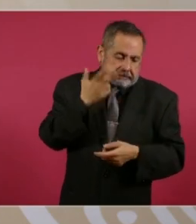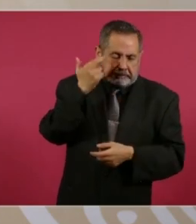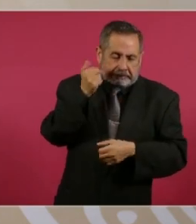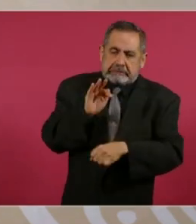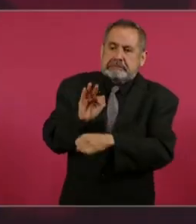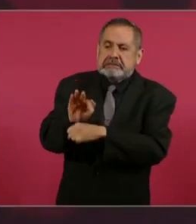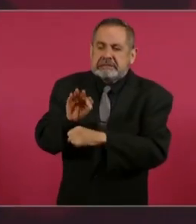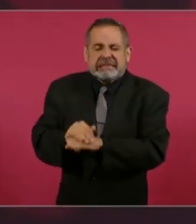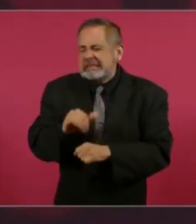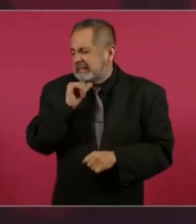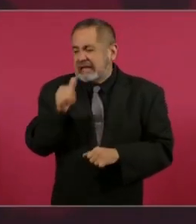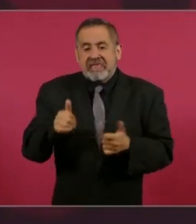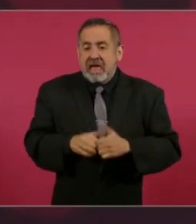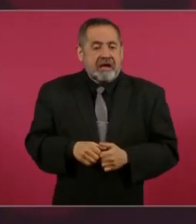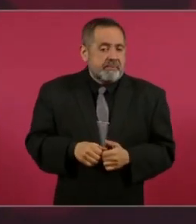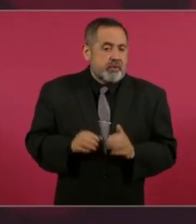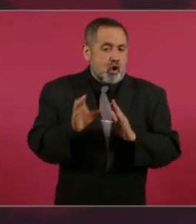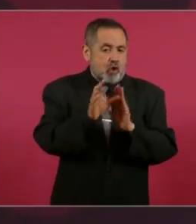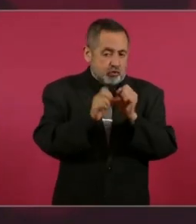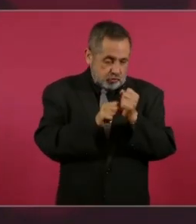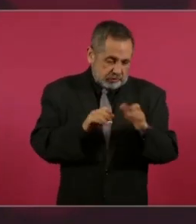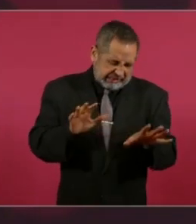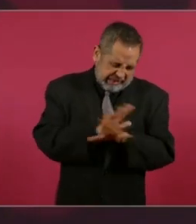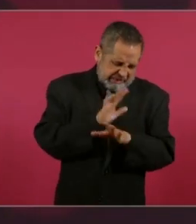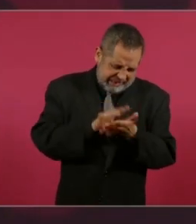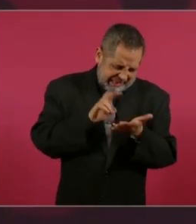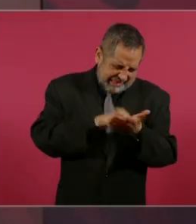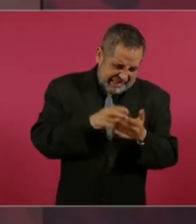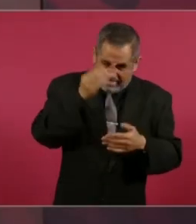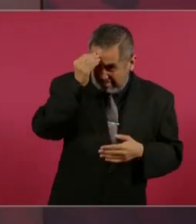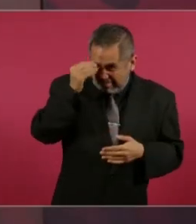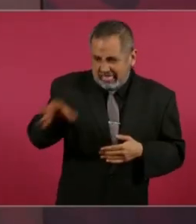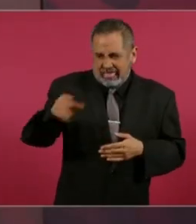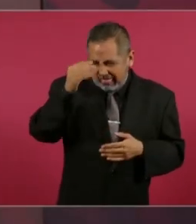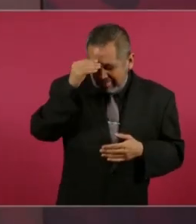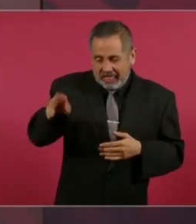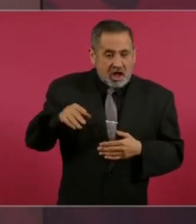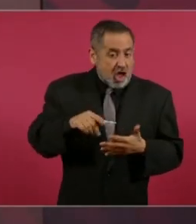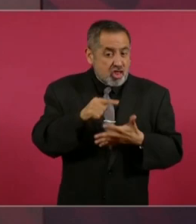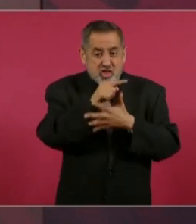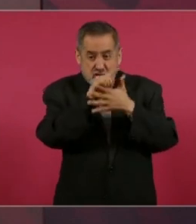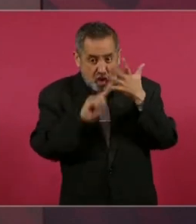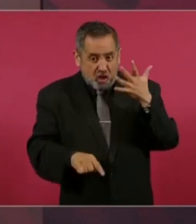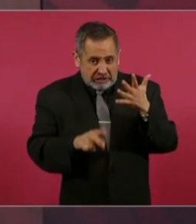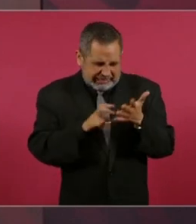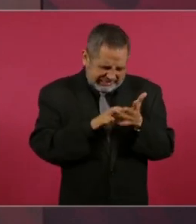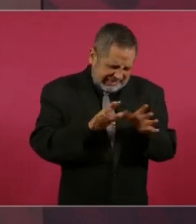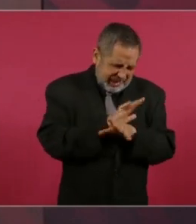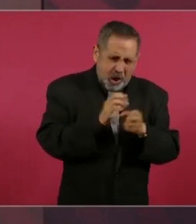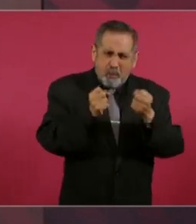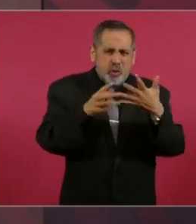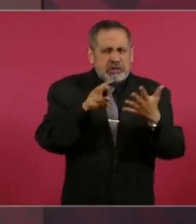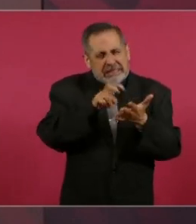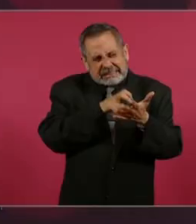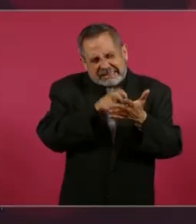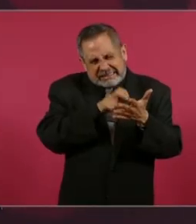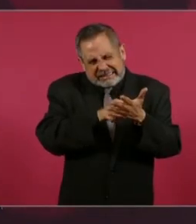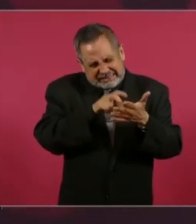de que hayan reformado la Constitución para beneficiar al pueblo. Todas las reformas que hicieron, muchas,